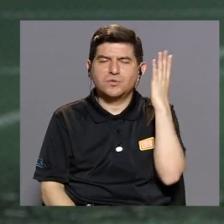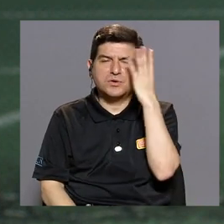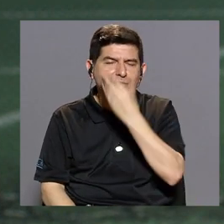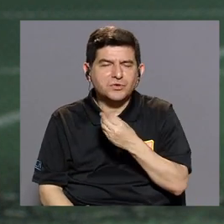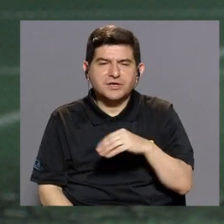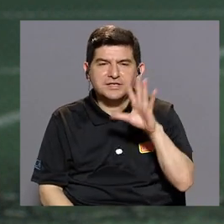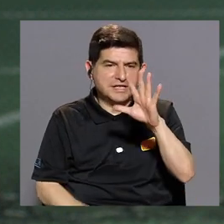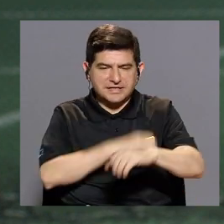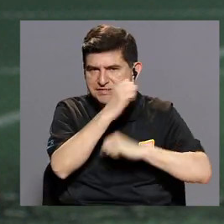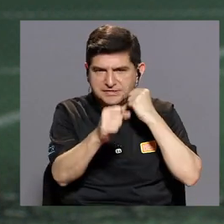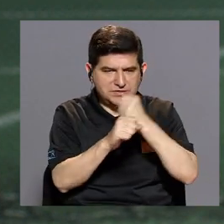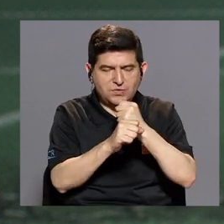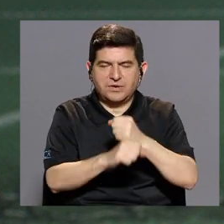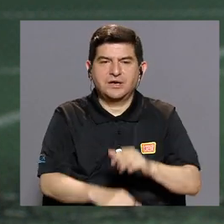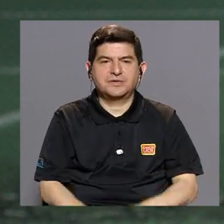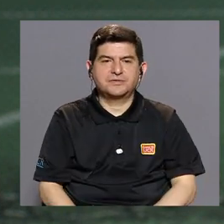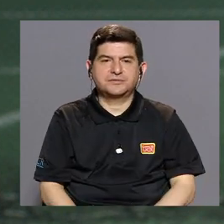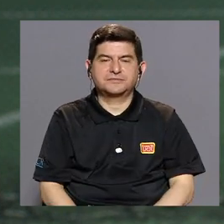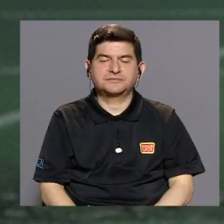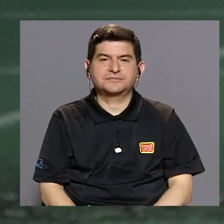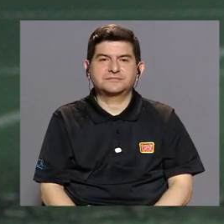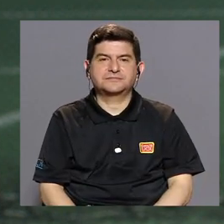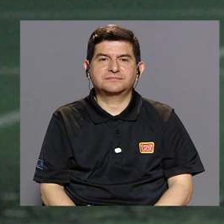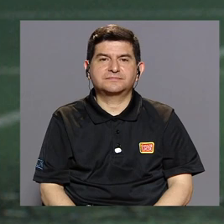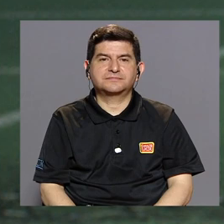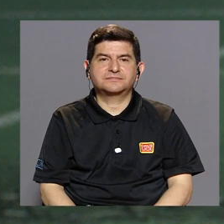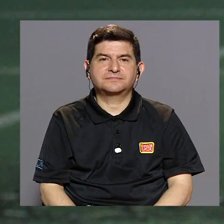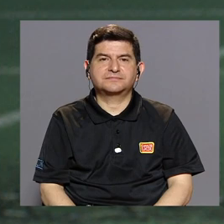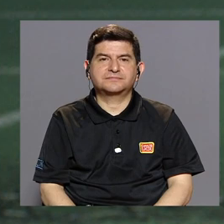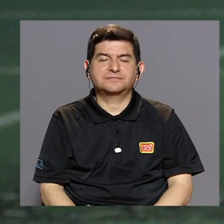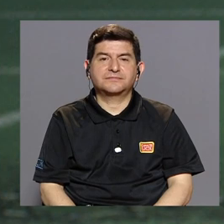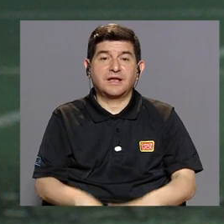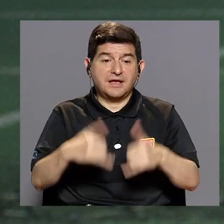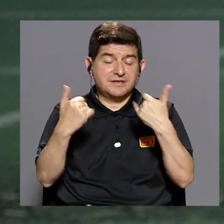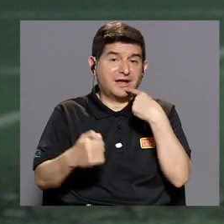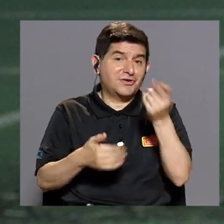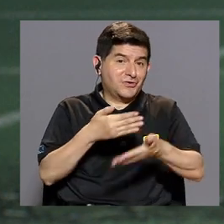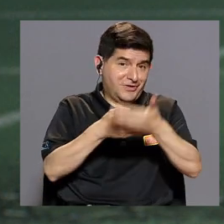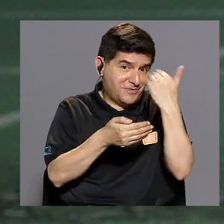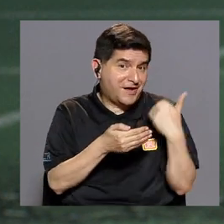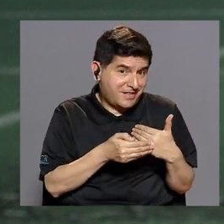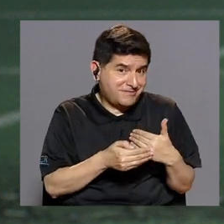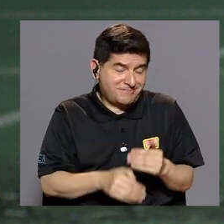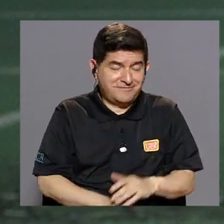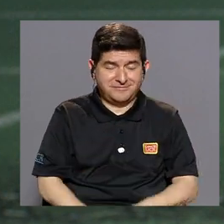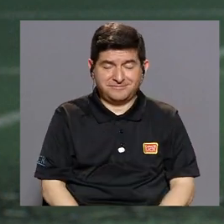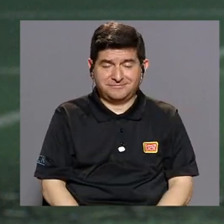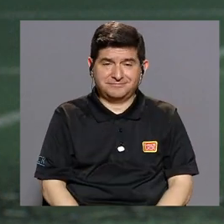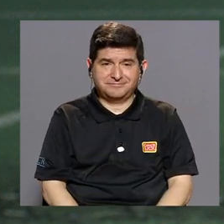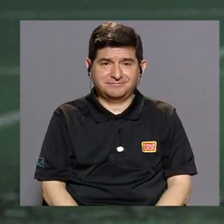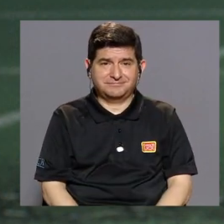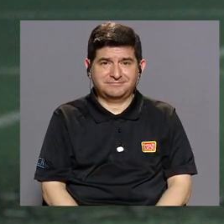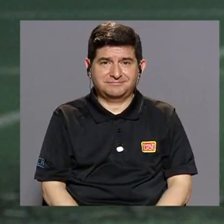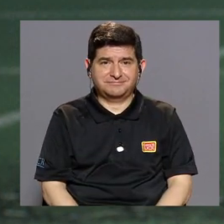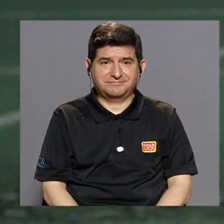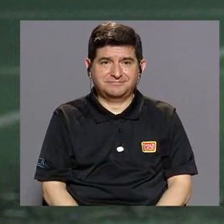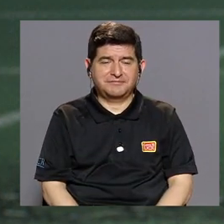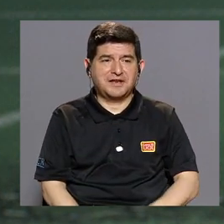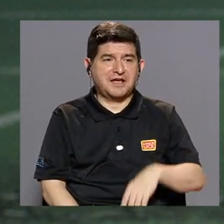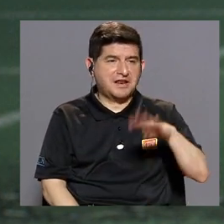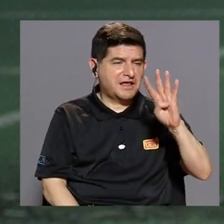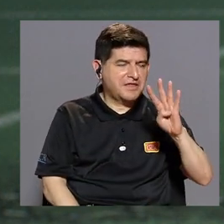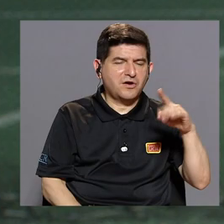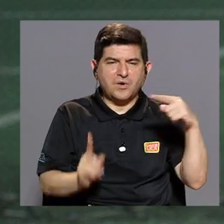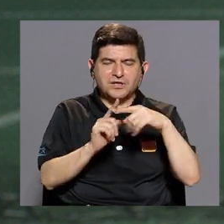lindísima. Trabajé cinco años ahí, donde, bueno, ya lo dijiste vos, ¿verdad? Eran de